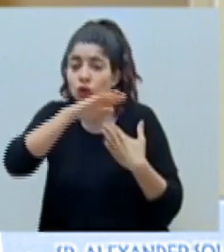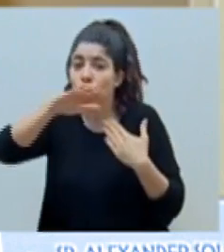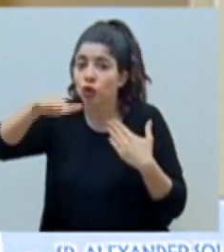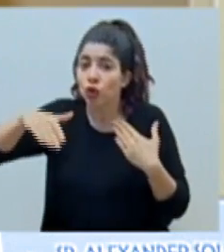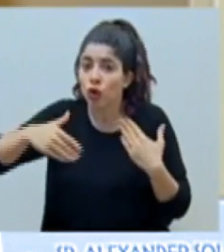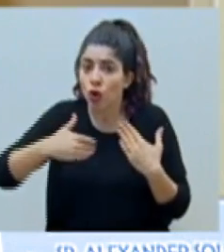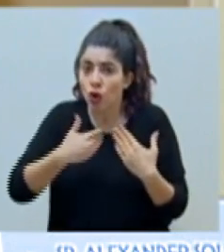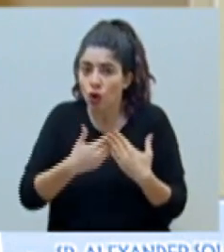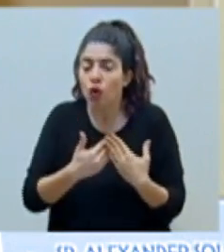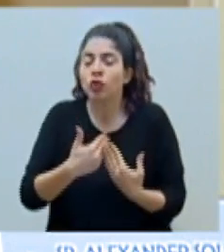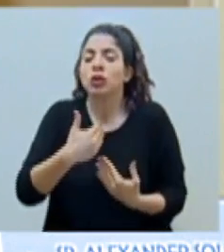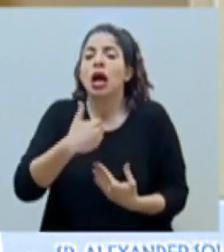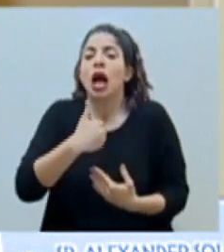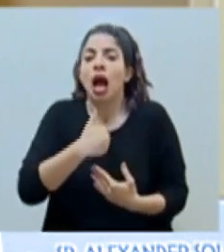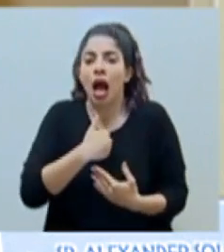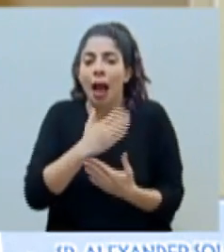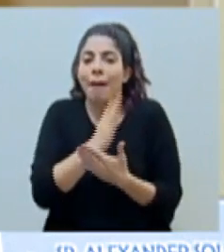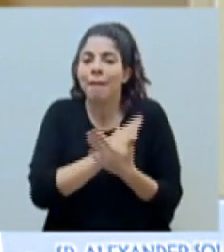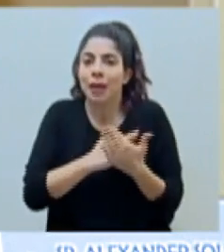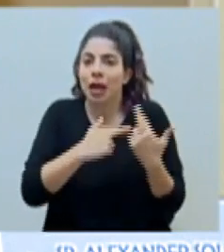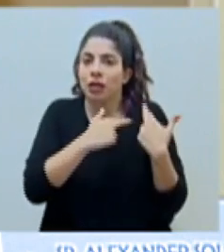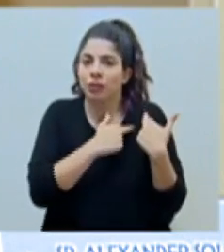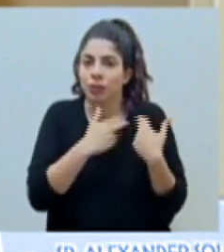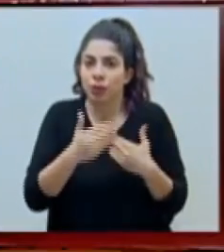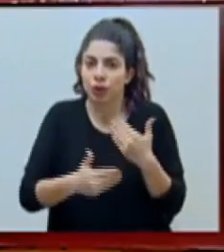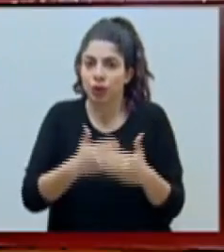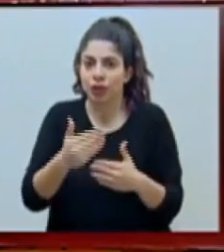todas tenemos parte de este proceso.